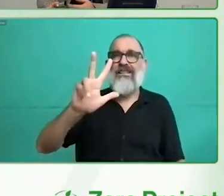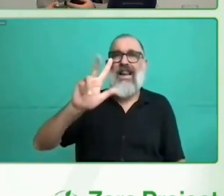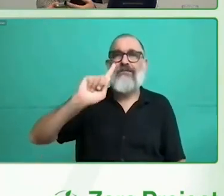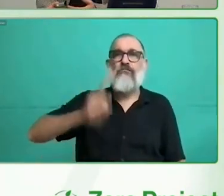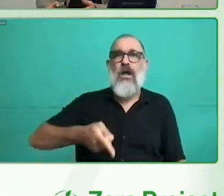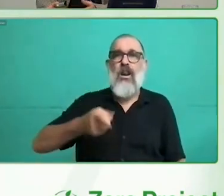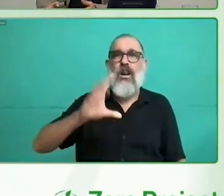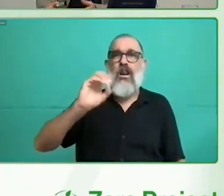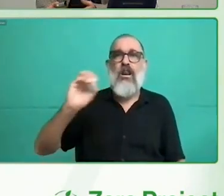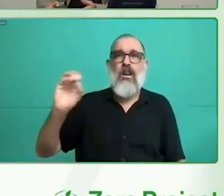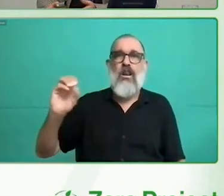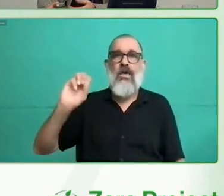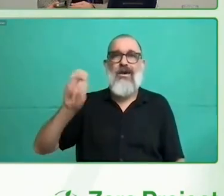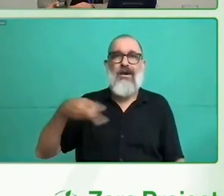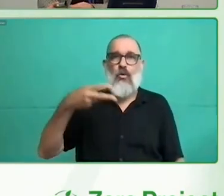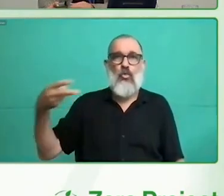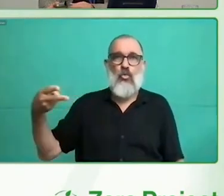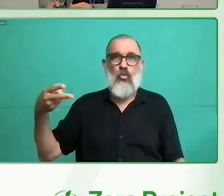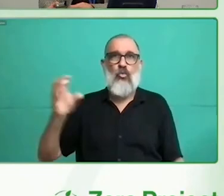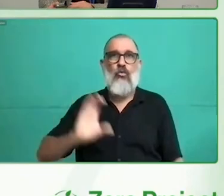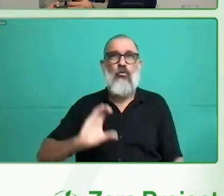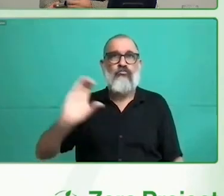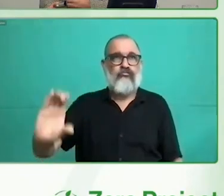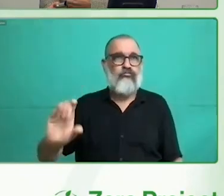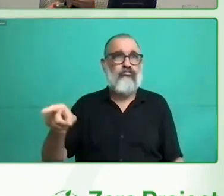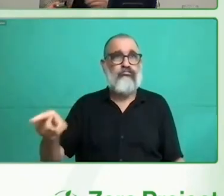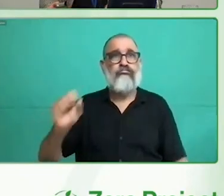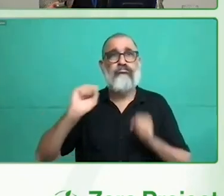años, si es víctima de violencia de género, por ejemplo,